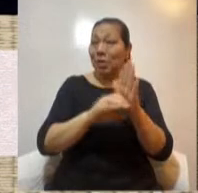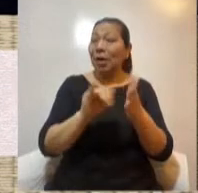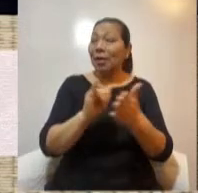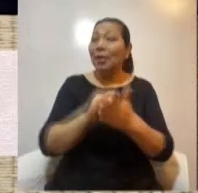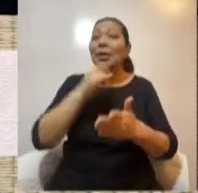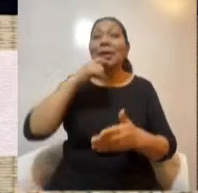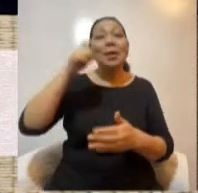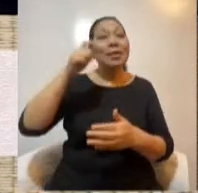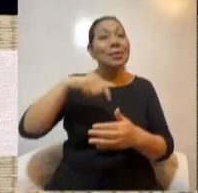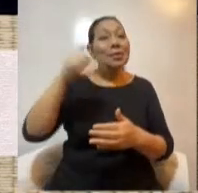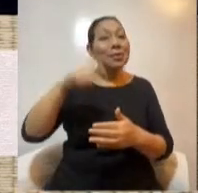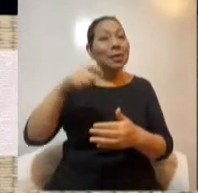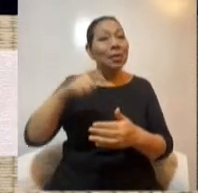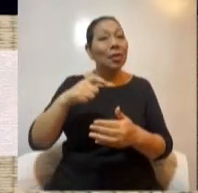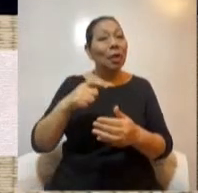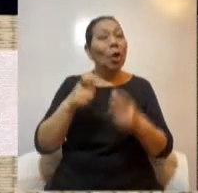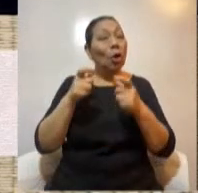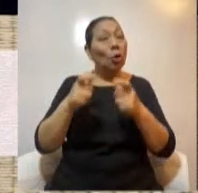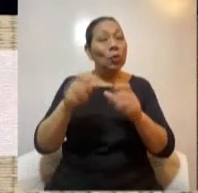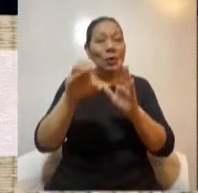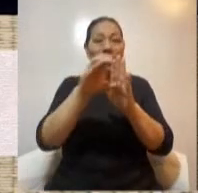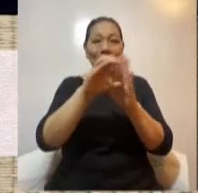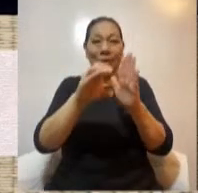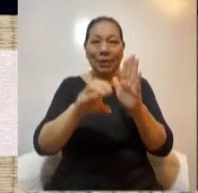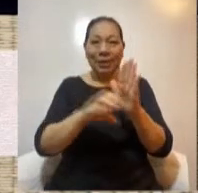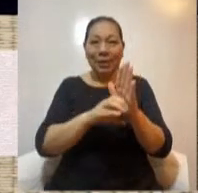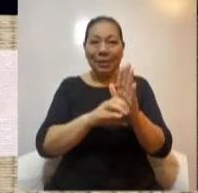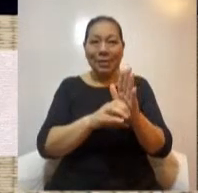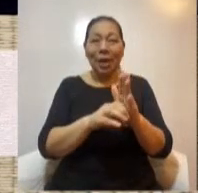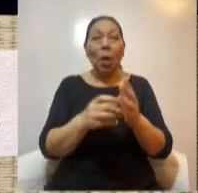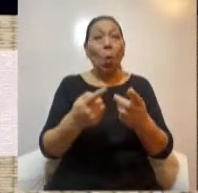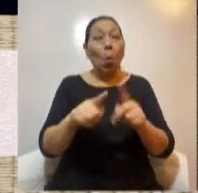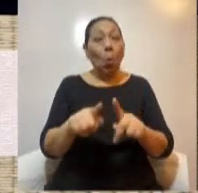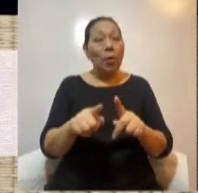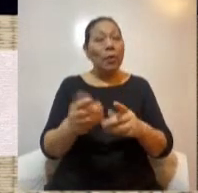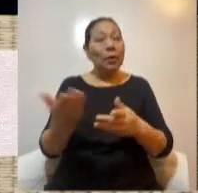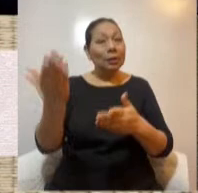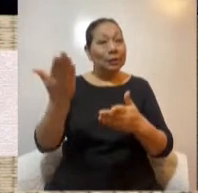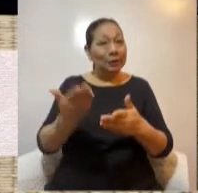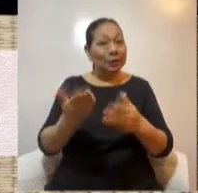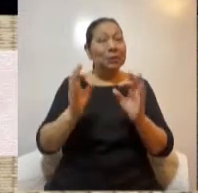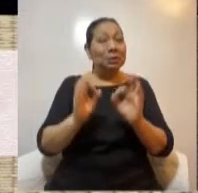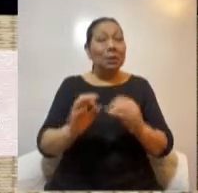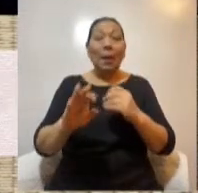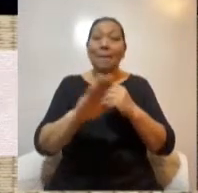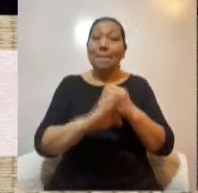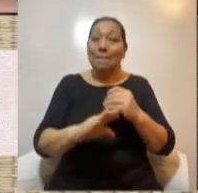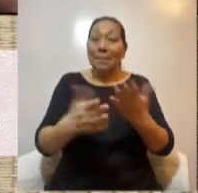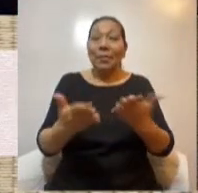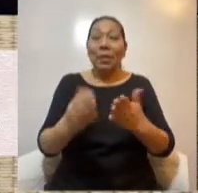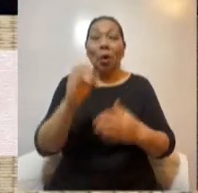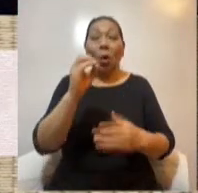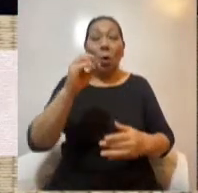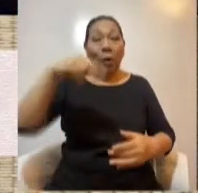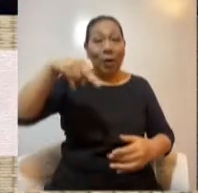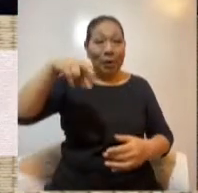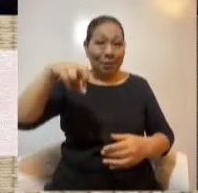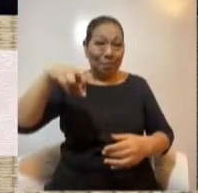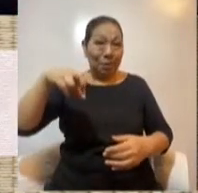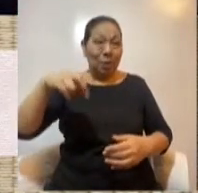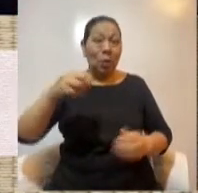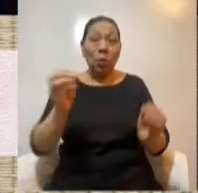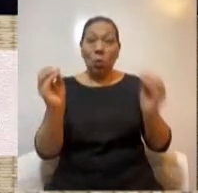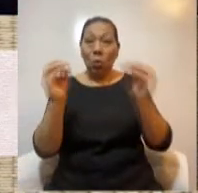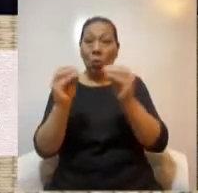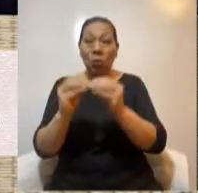consideró era que era necesario efectuar un control de constitucionalidad de la disposición que sirvió de base tanto a la ONP como